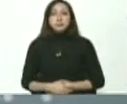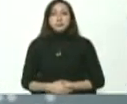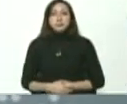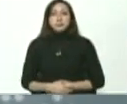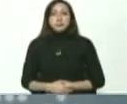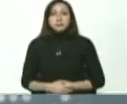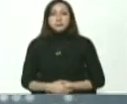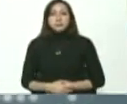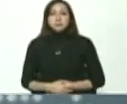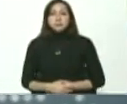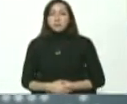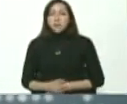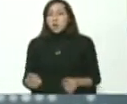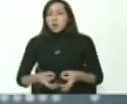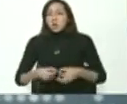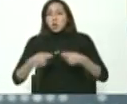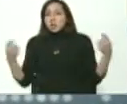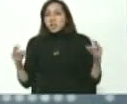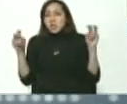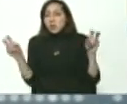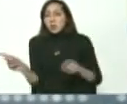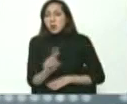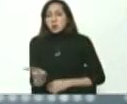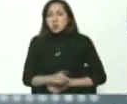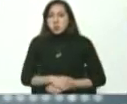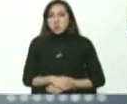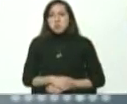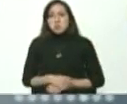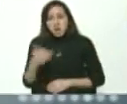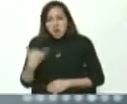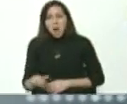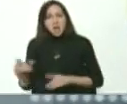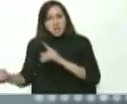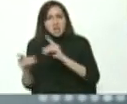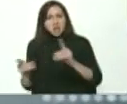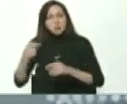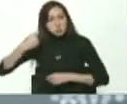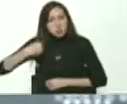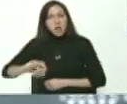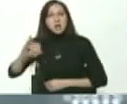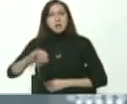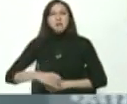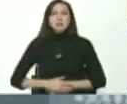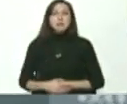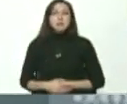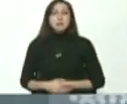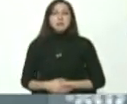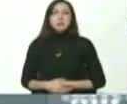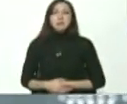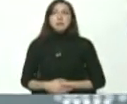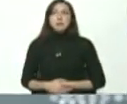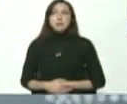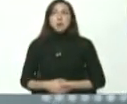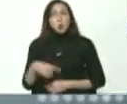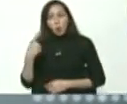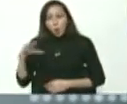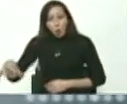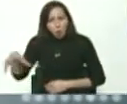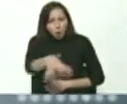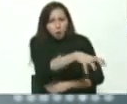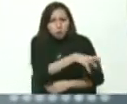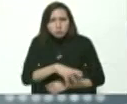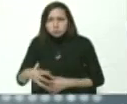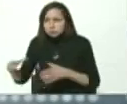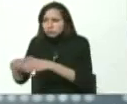No es noticia para ninguno de nosotros que hay una mesa de diálogo, que hay otros sectores,